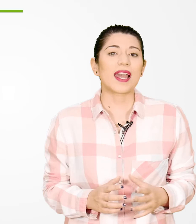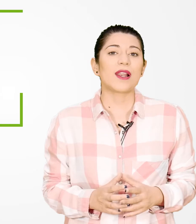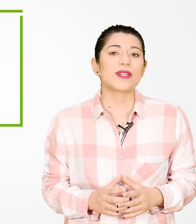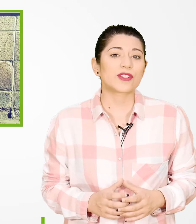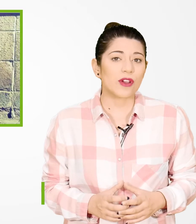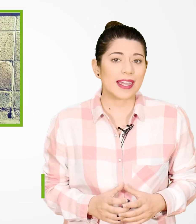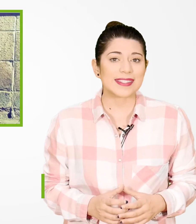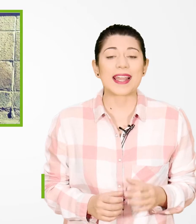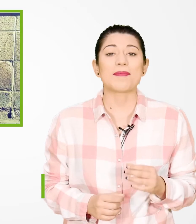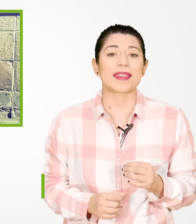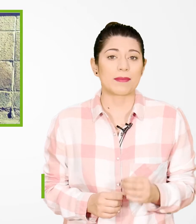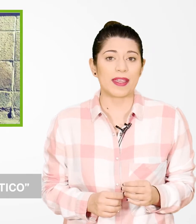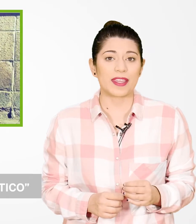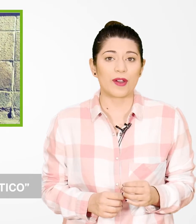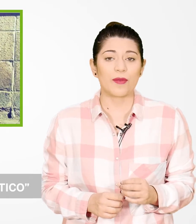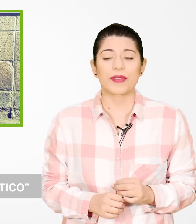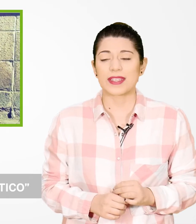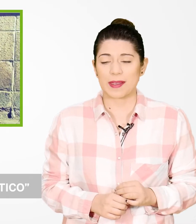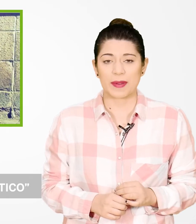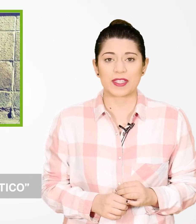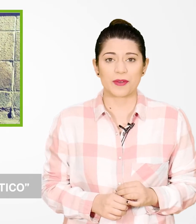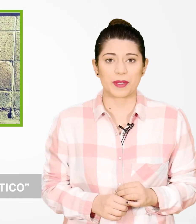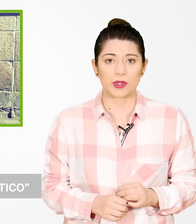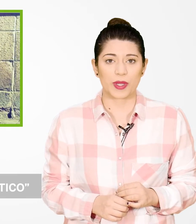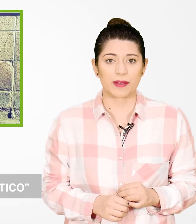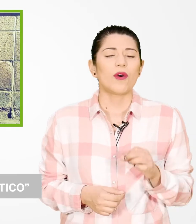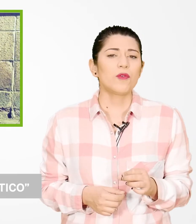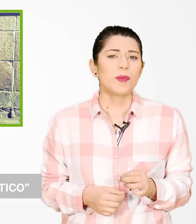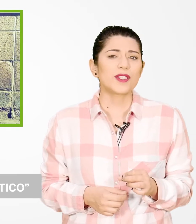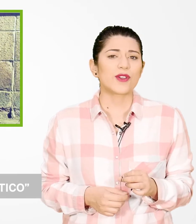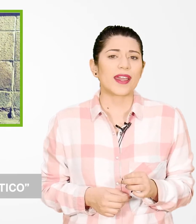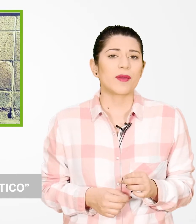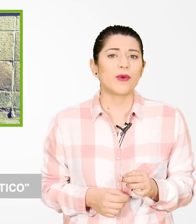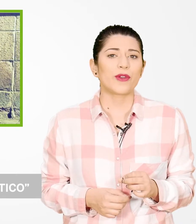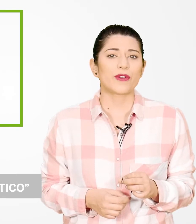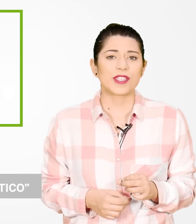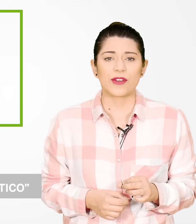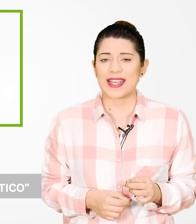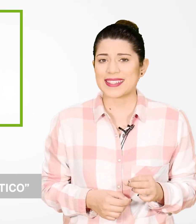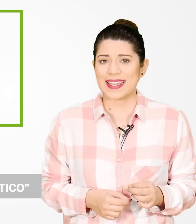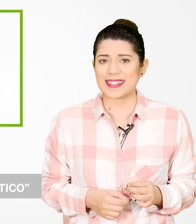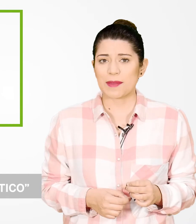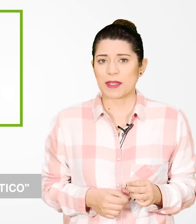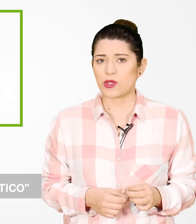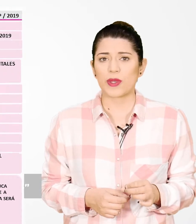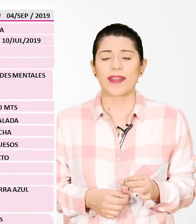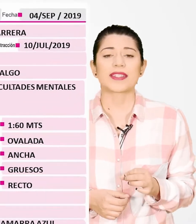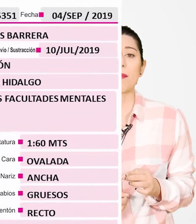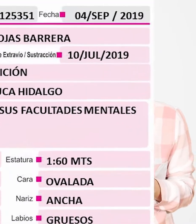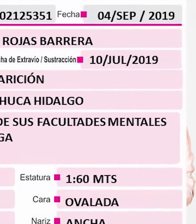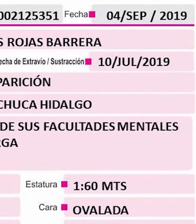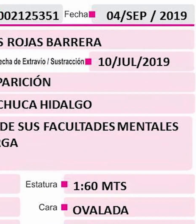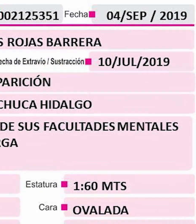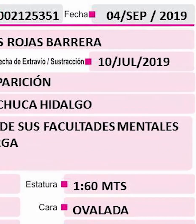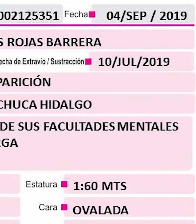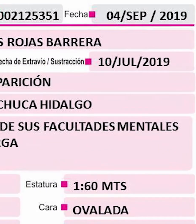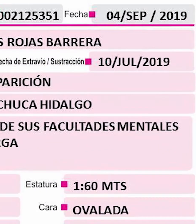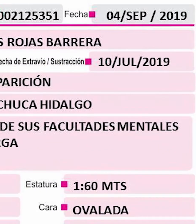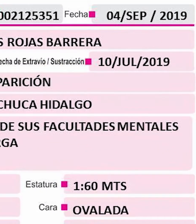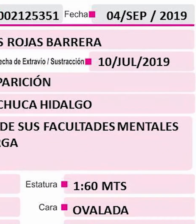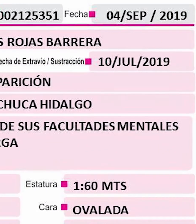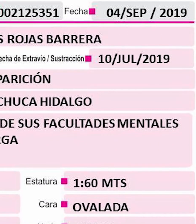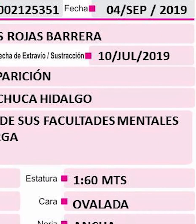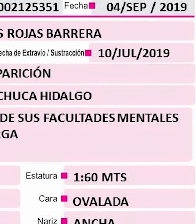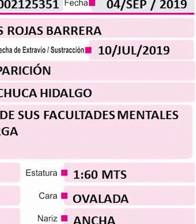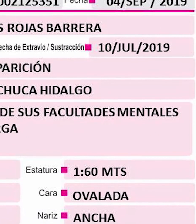Se busca a Luis Rojas, el matemático, desapareció en Pachuca. Un personaje muy conocido en las calles de Pachuca desapareció. Luis